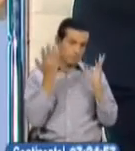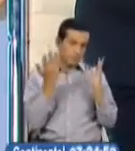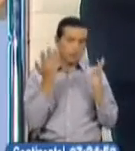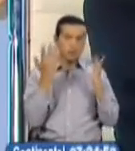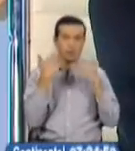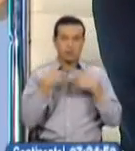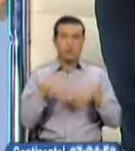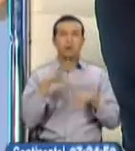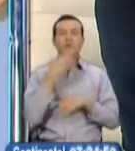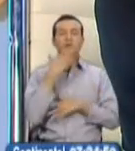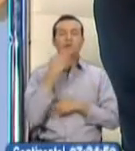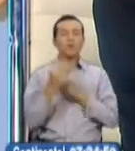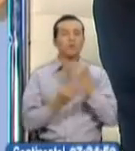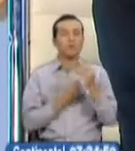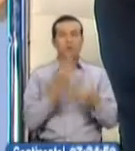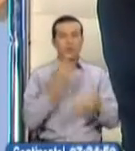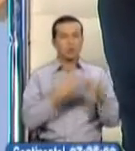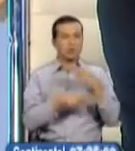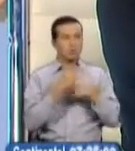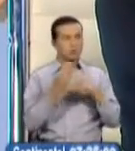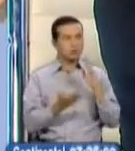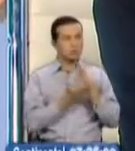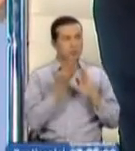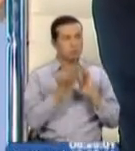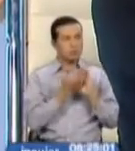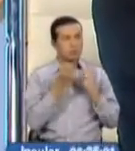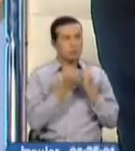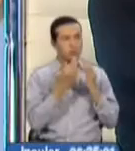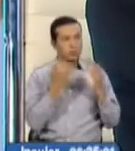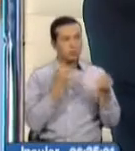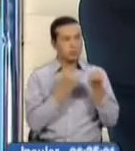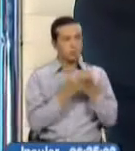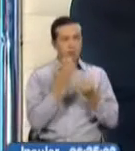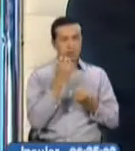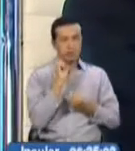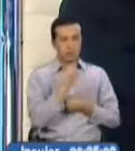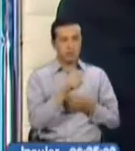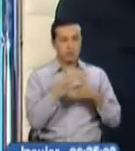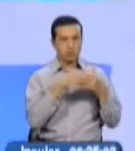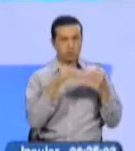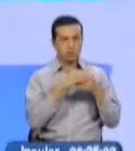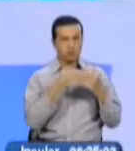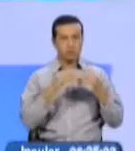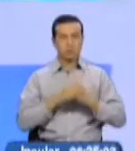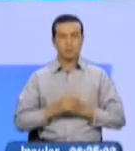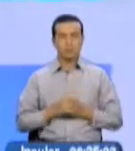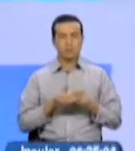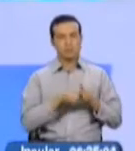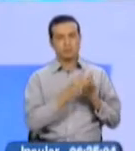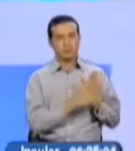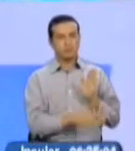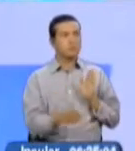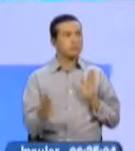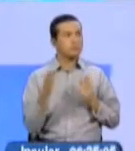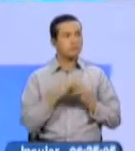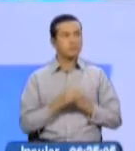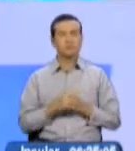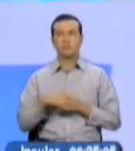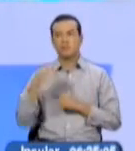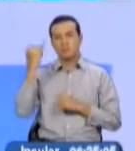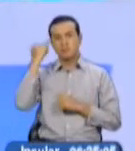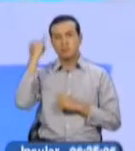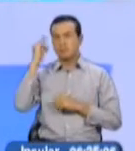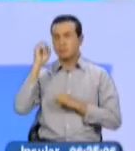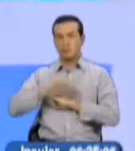lo siguiente cómo hacer que este emprendimiento crezca apenas con un apoyo de 15 mil dólares en el arranque que tengo la idea